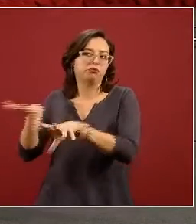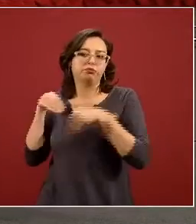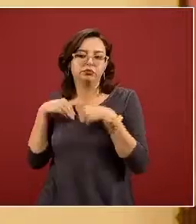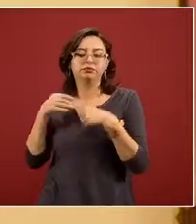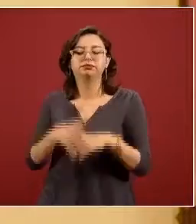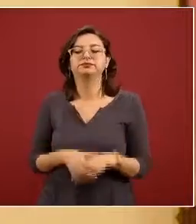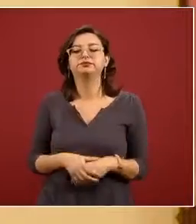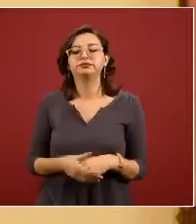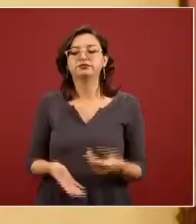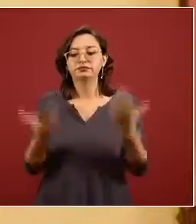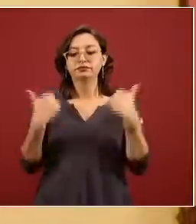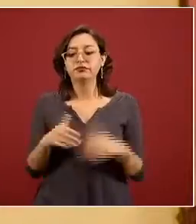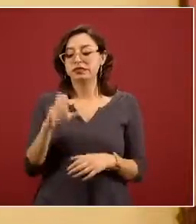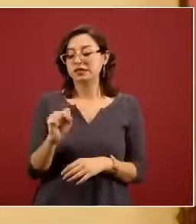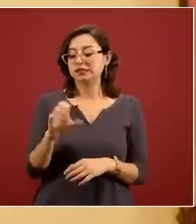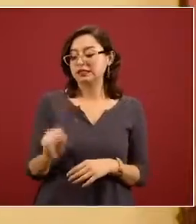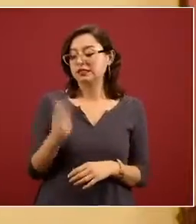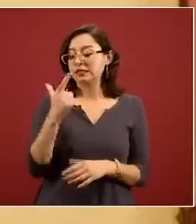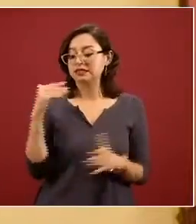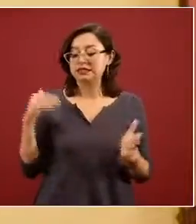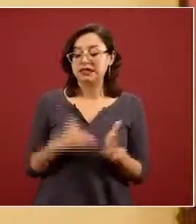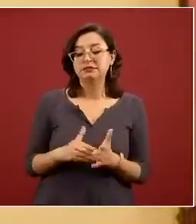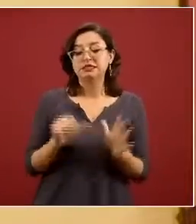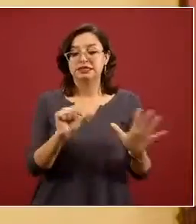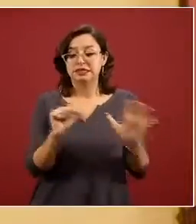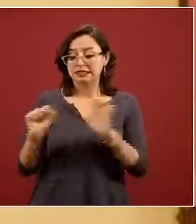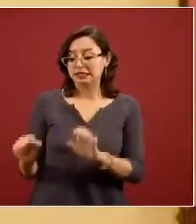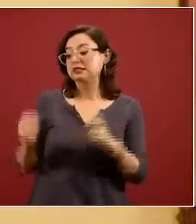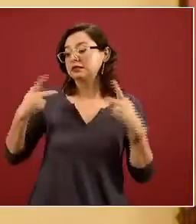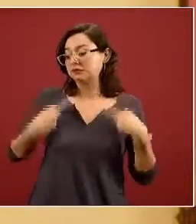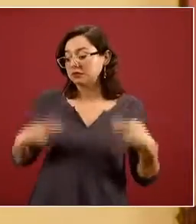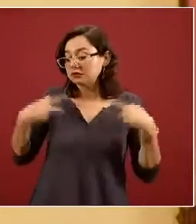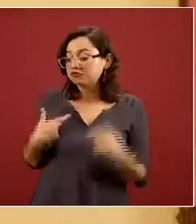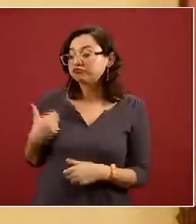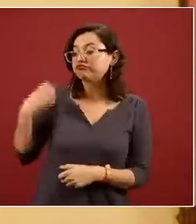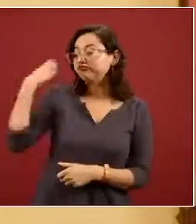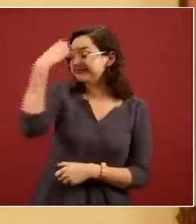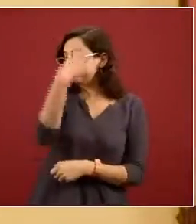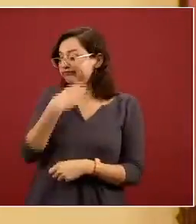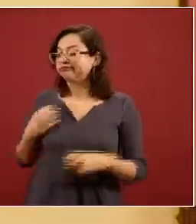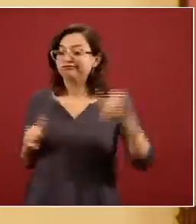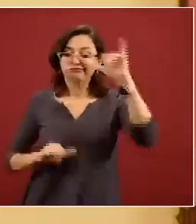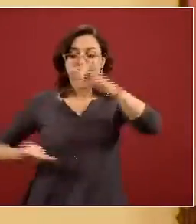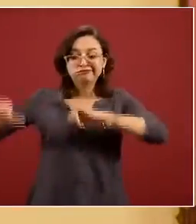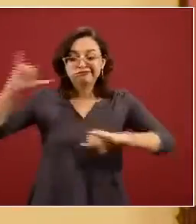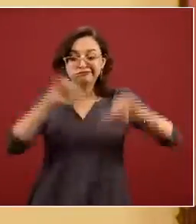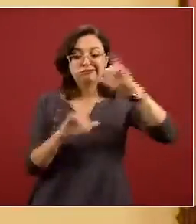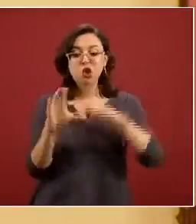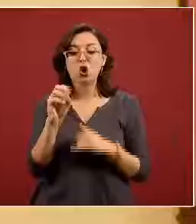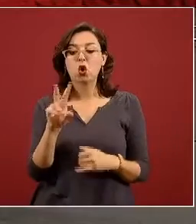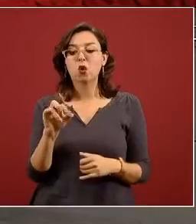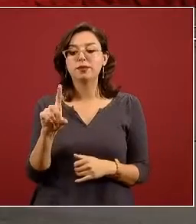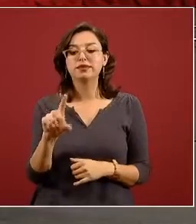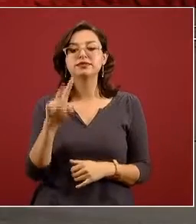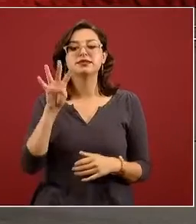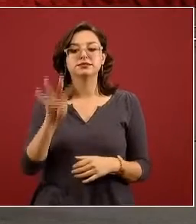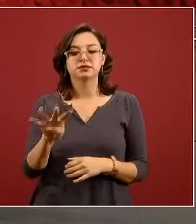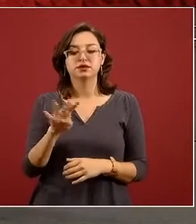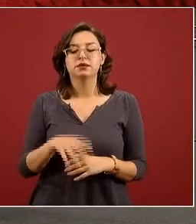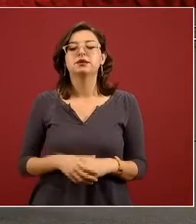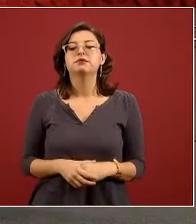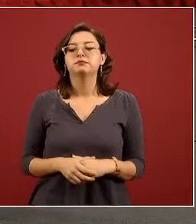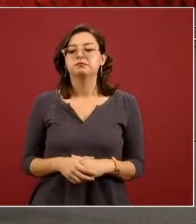estudiadas, poco más de 67.600, las personas que han sido estudiadas precisamente para COVID-19. La siguiente, por